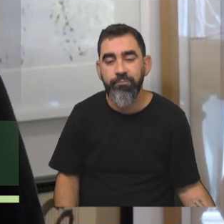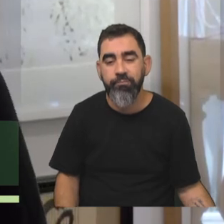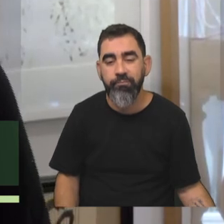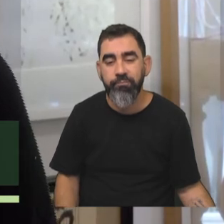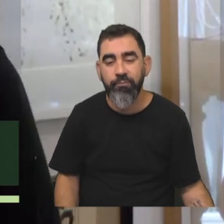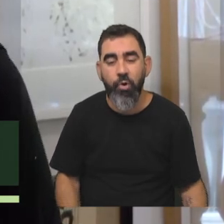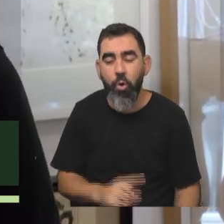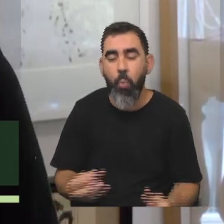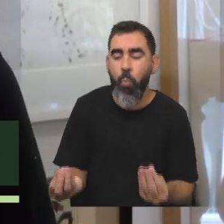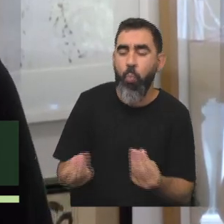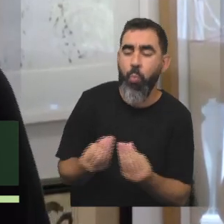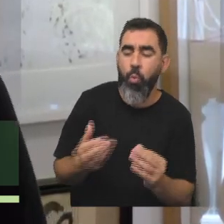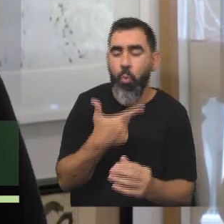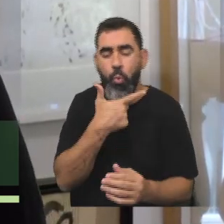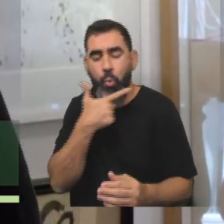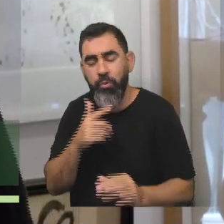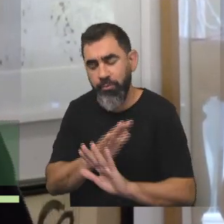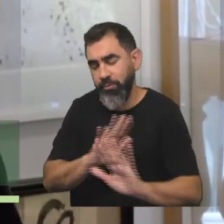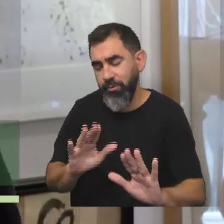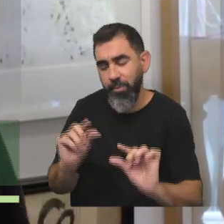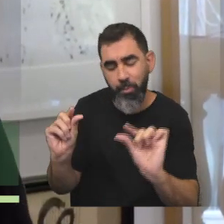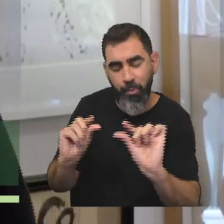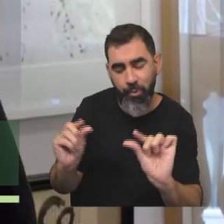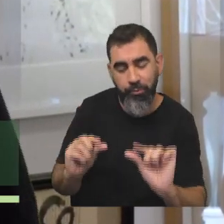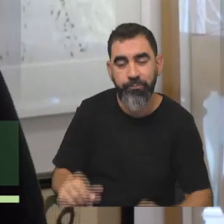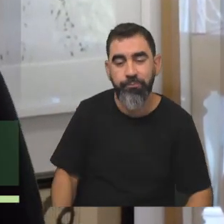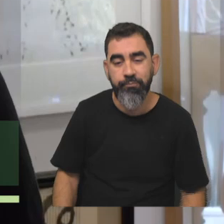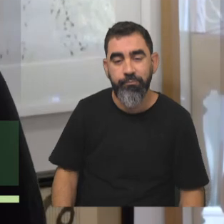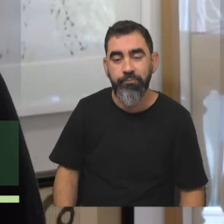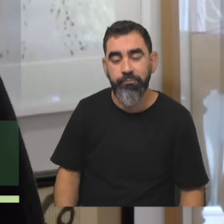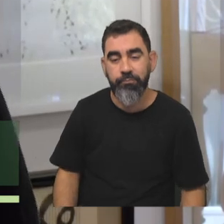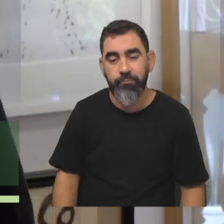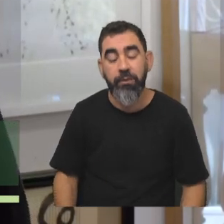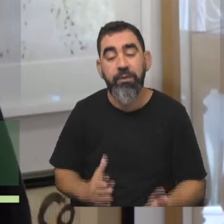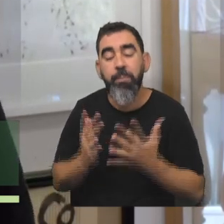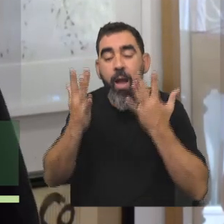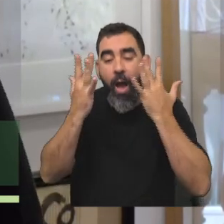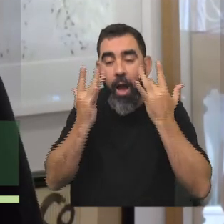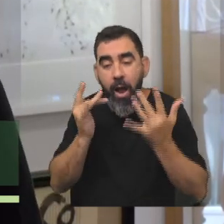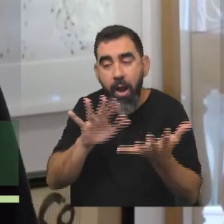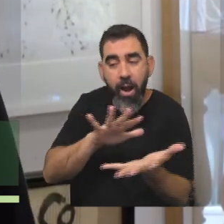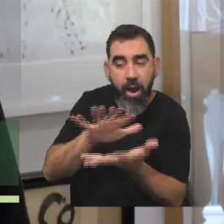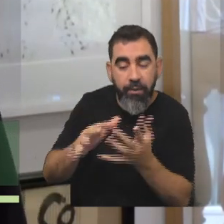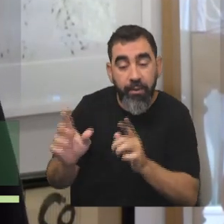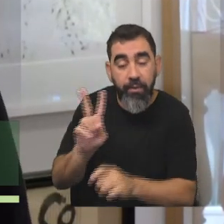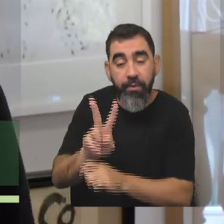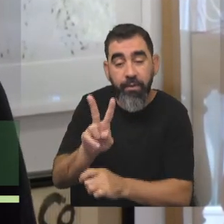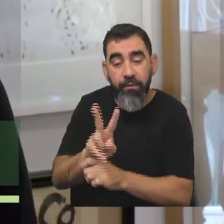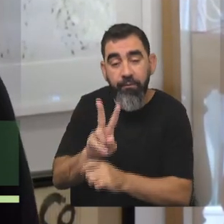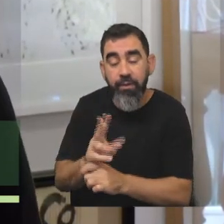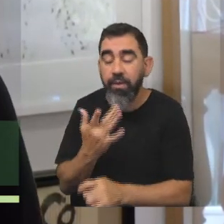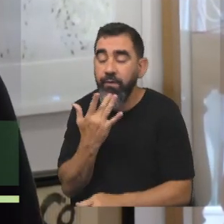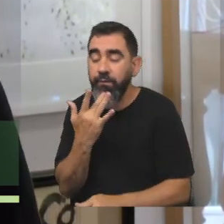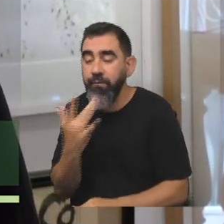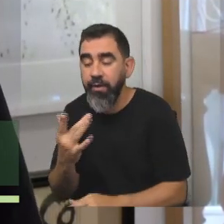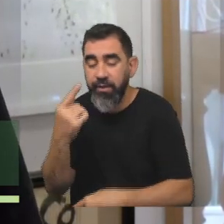edulcorado Y meloso entonces me parece que siempre el arte está en ese combate de defender un poco de belleza